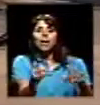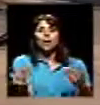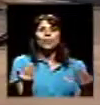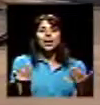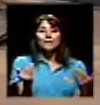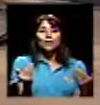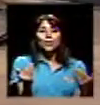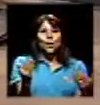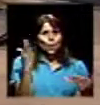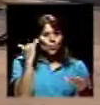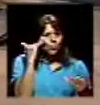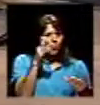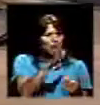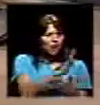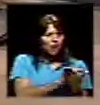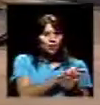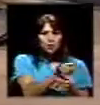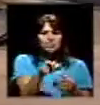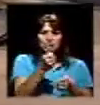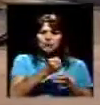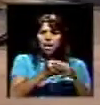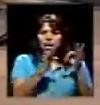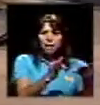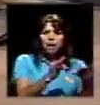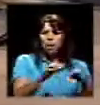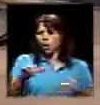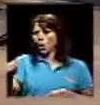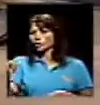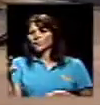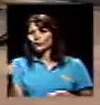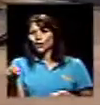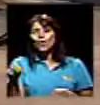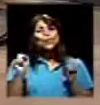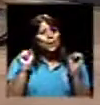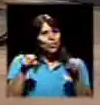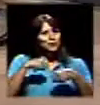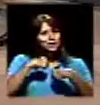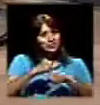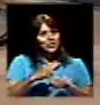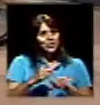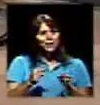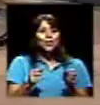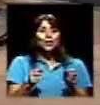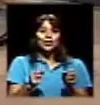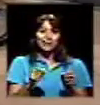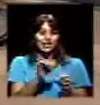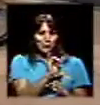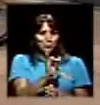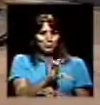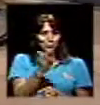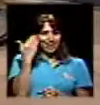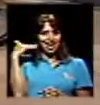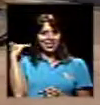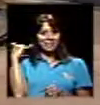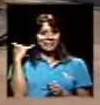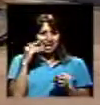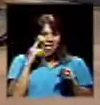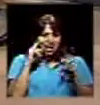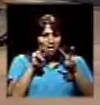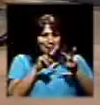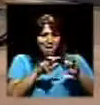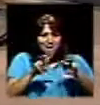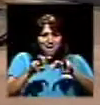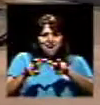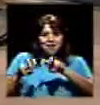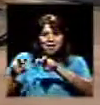hacerlo con todos, e incluso podemos llegar con este tipo de análisis a un área en